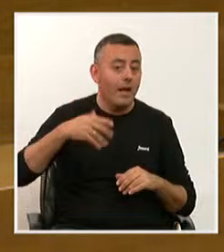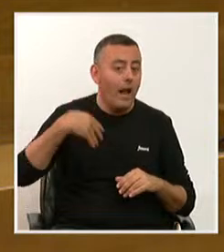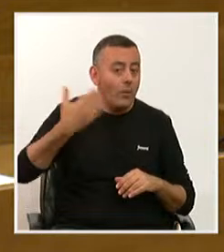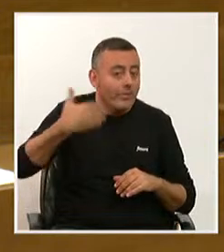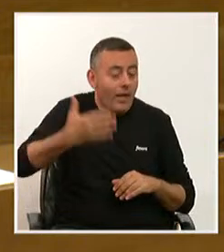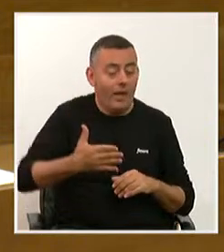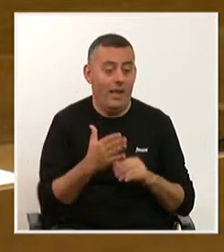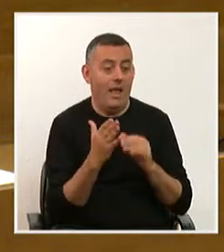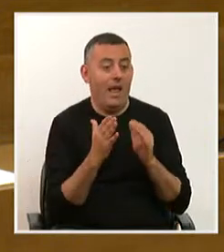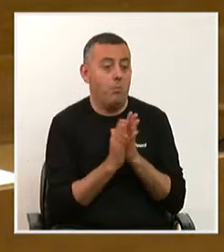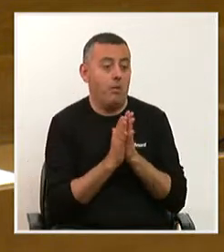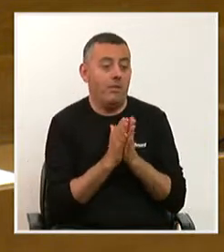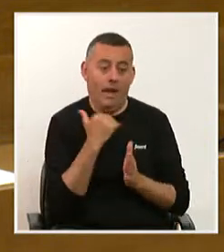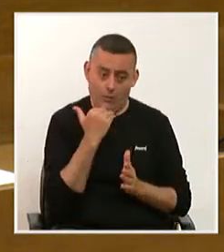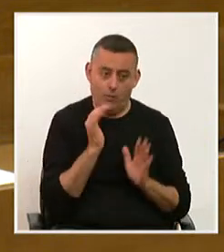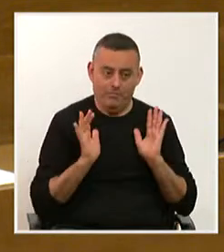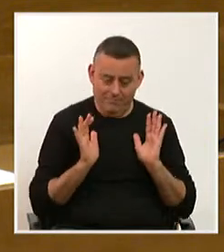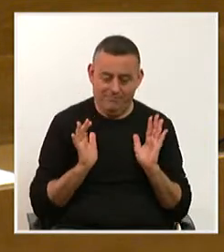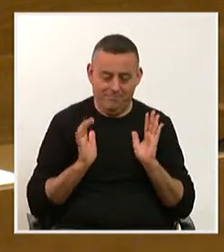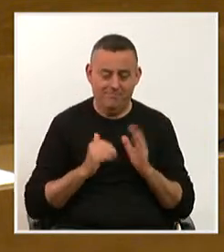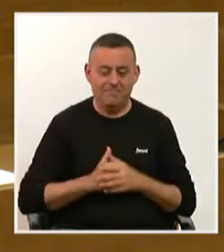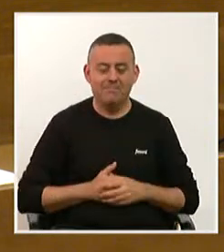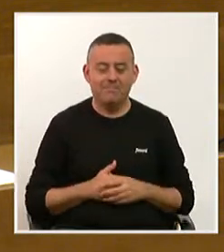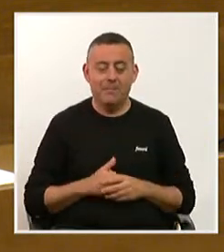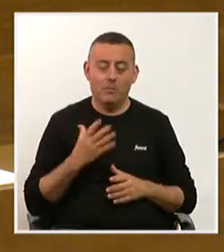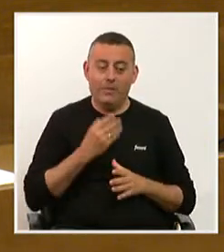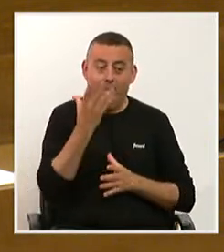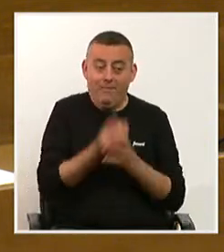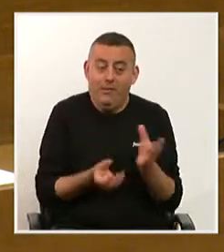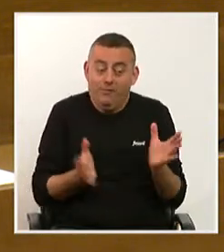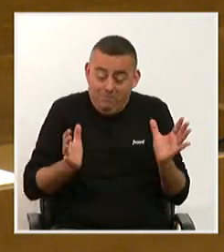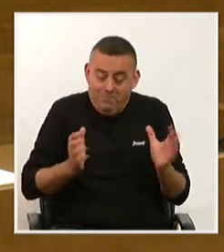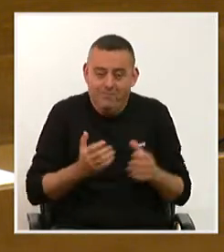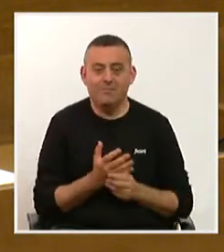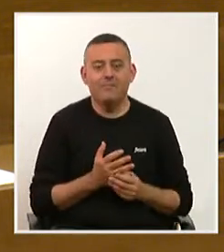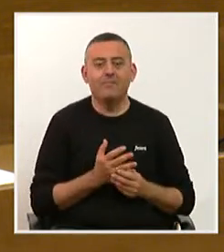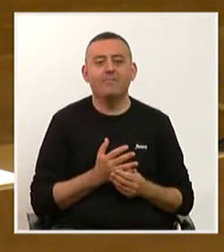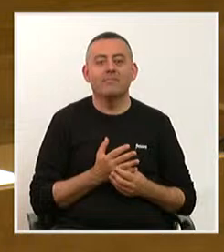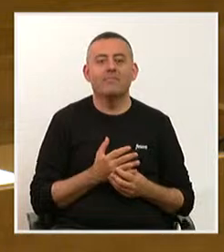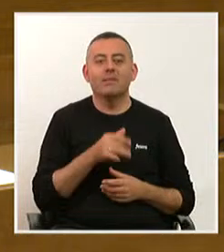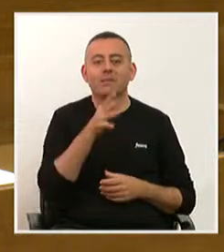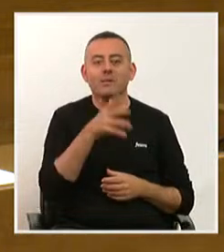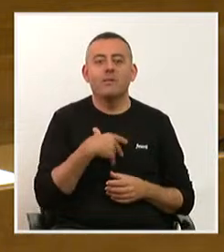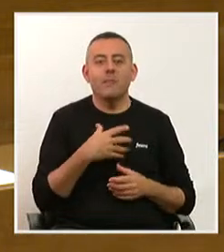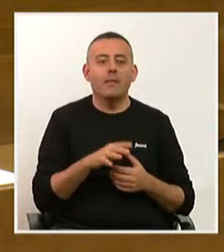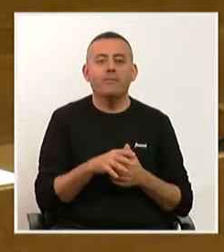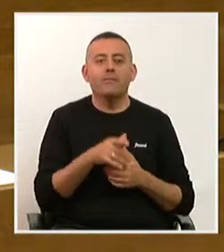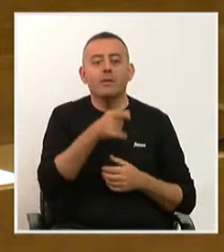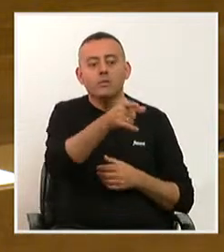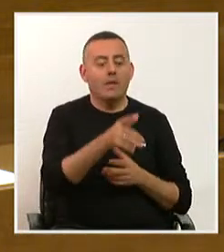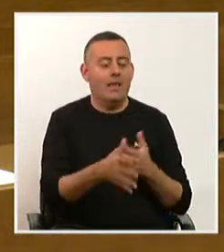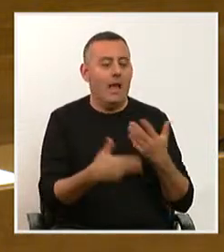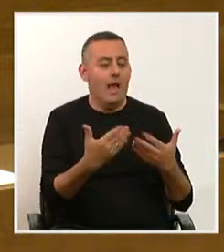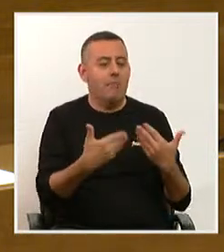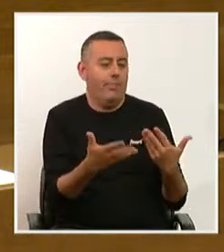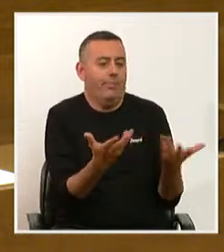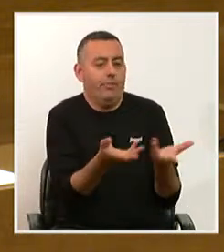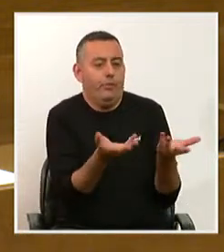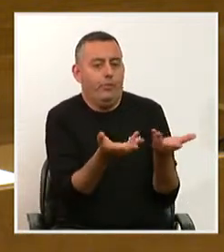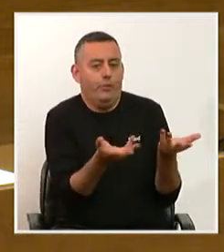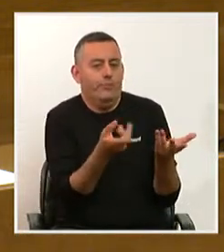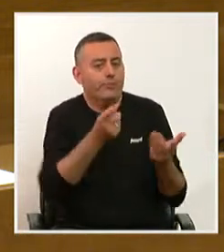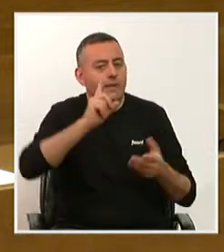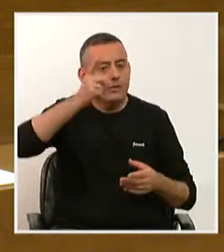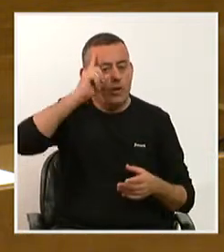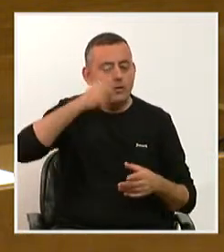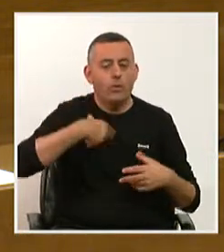me escapará M realment cu parina no que s que Me ilusiona pero